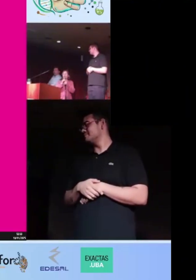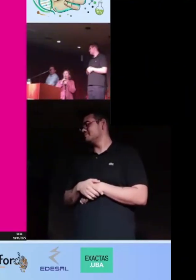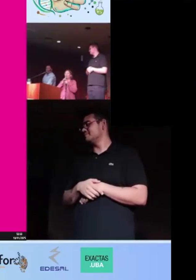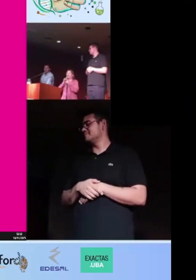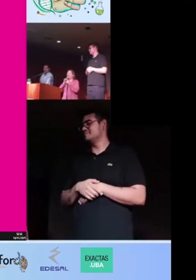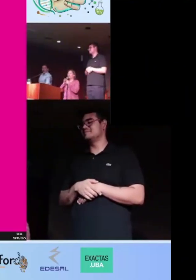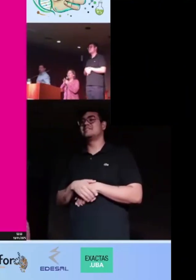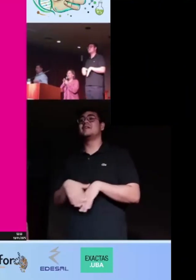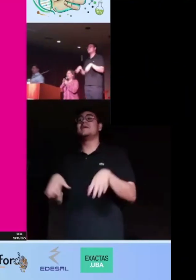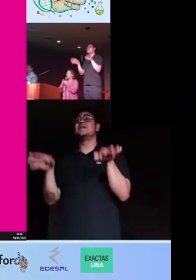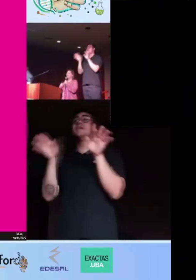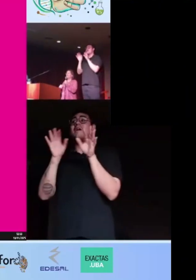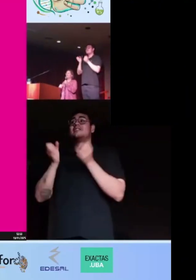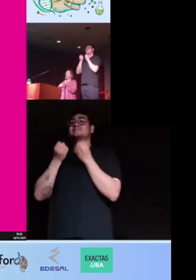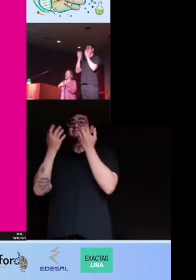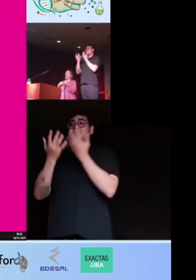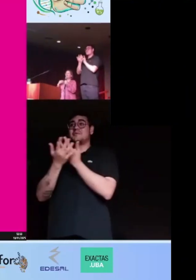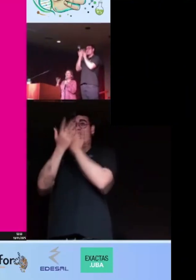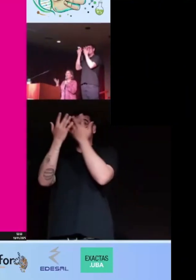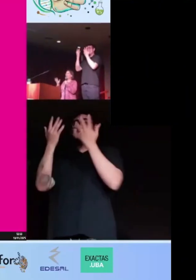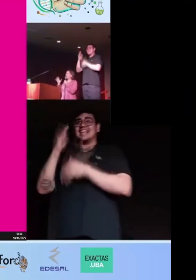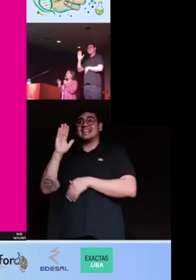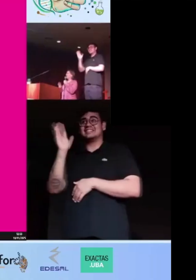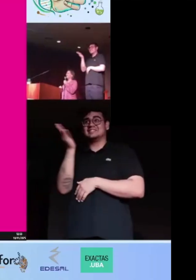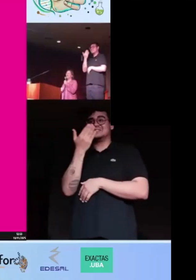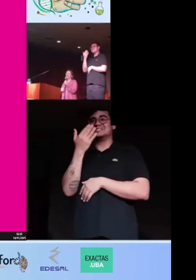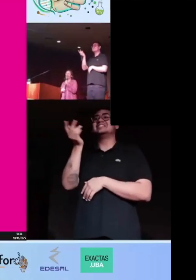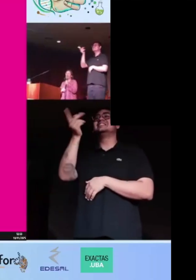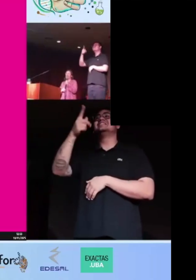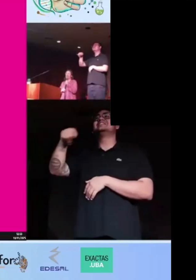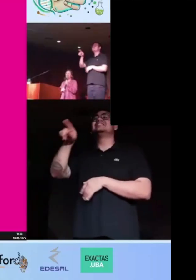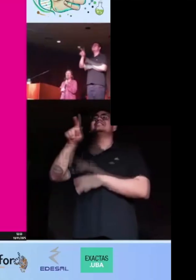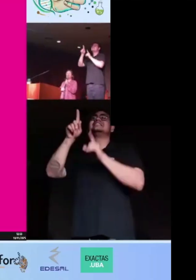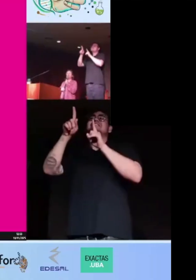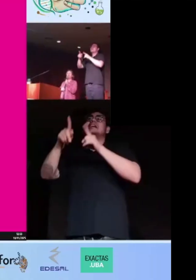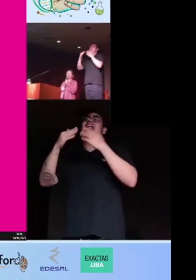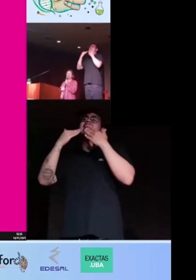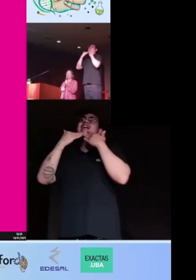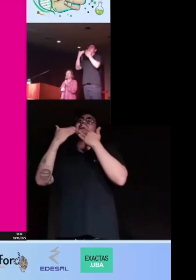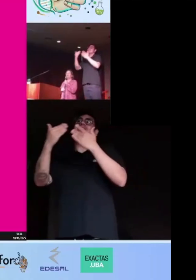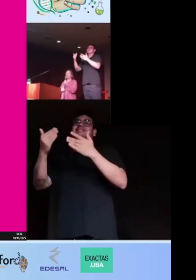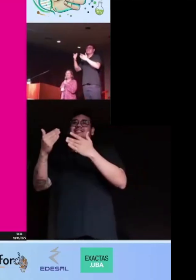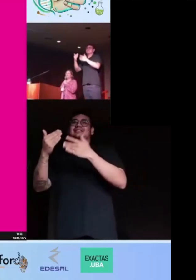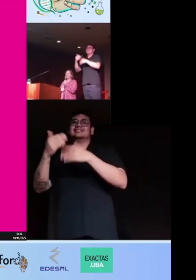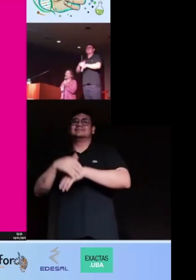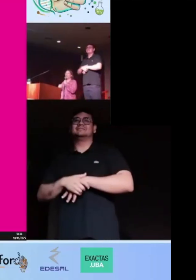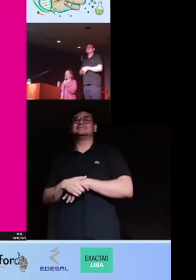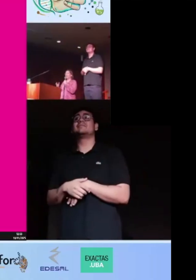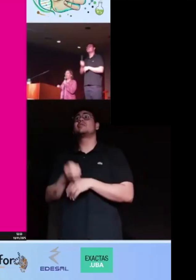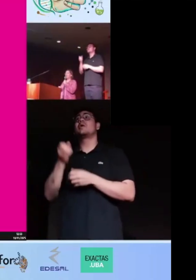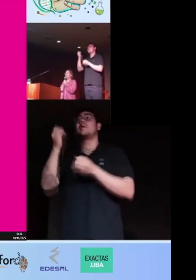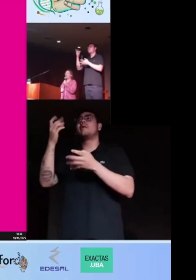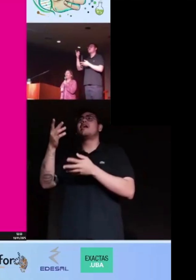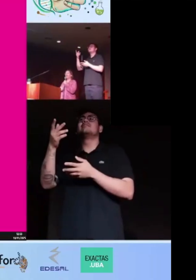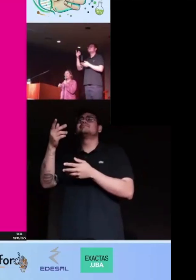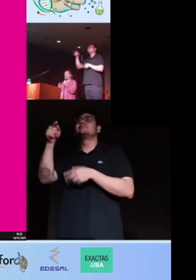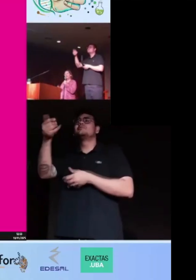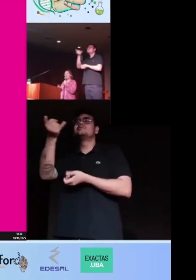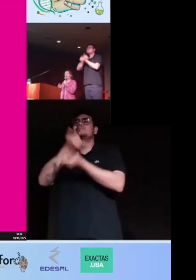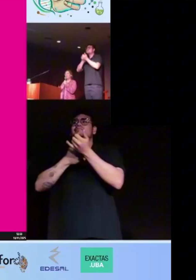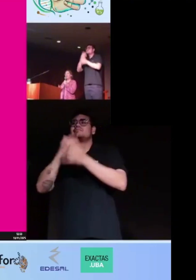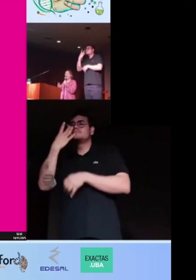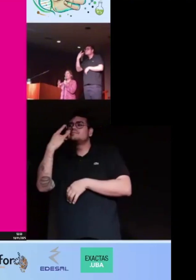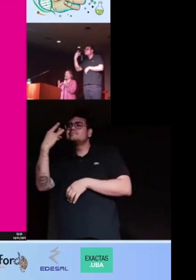Bueno, buenos días a todos. También gracias a la organización por invitarnos porque